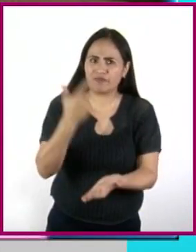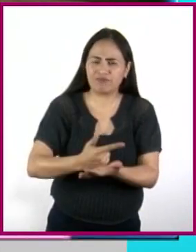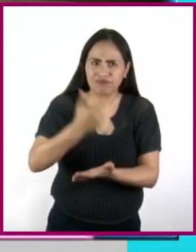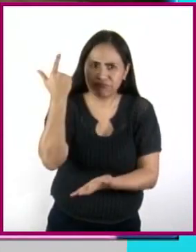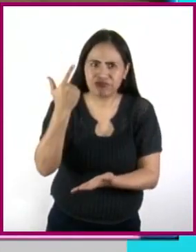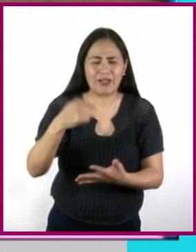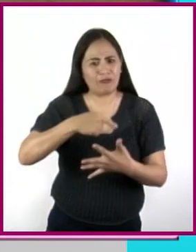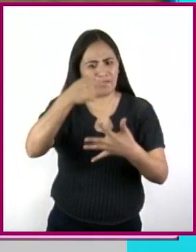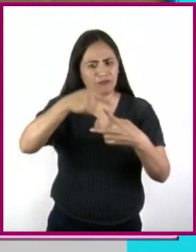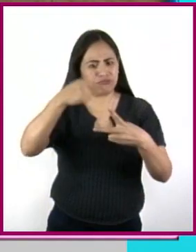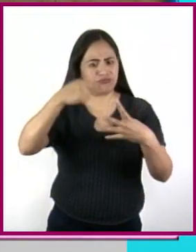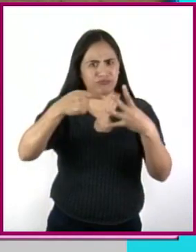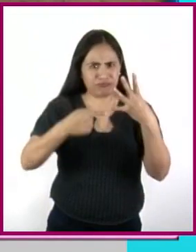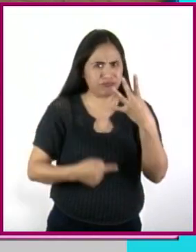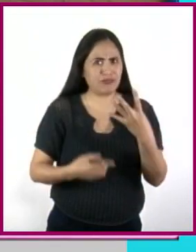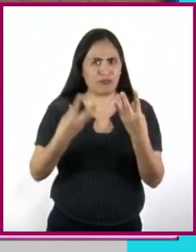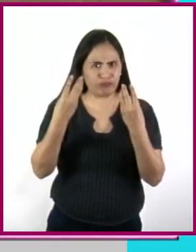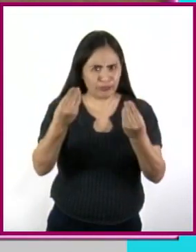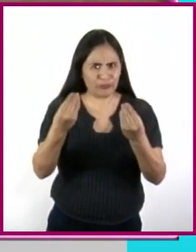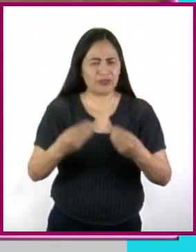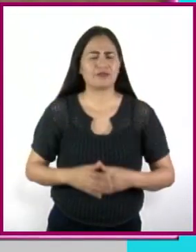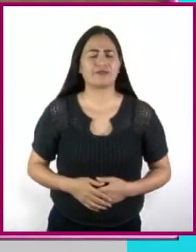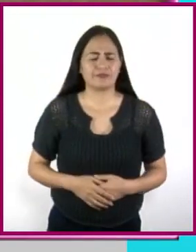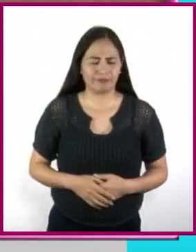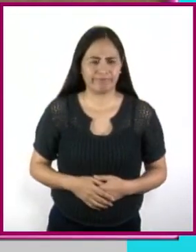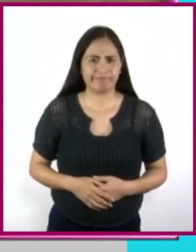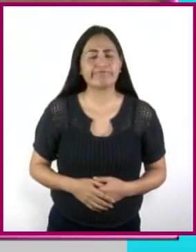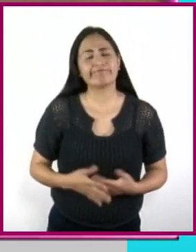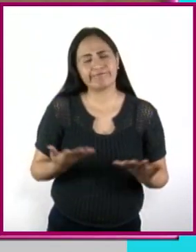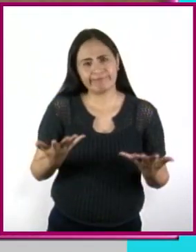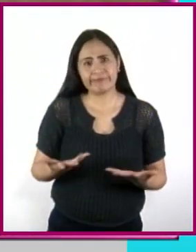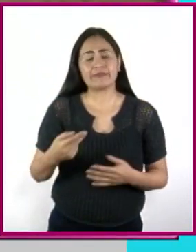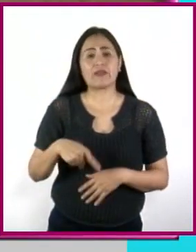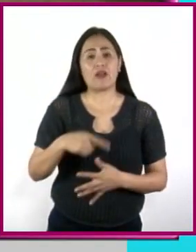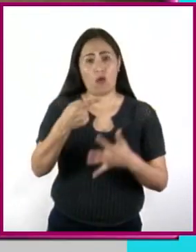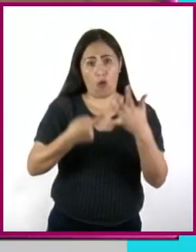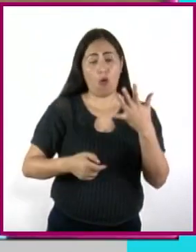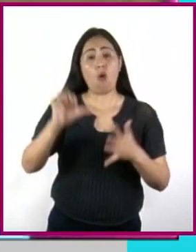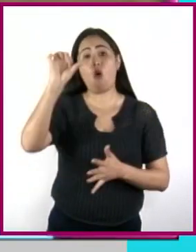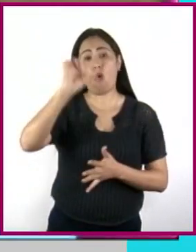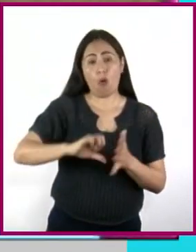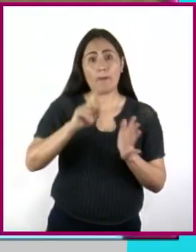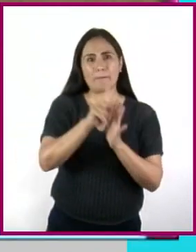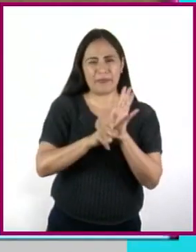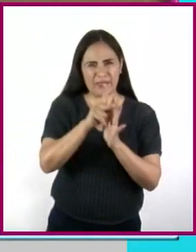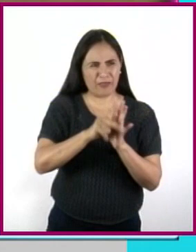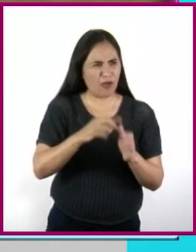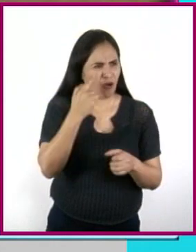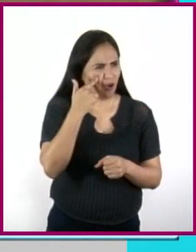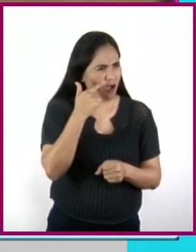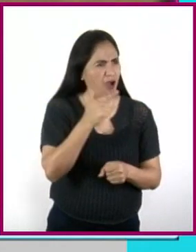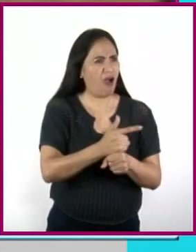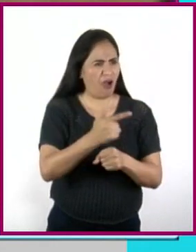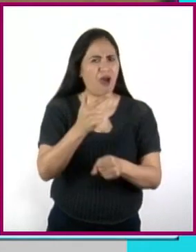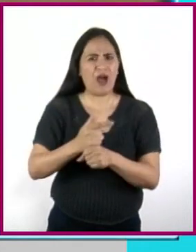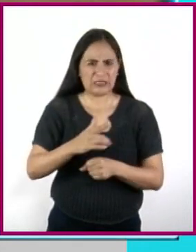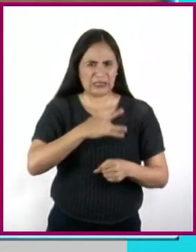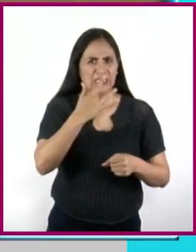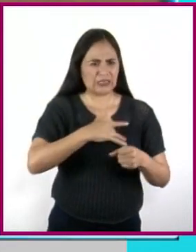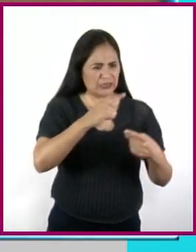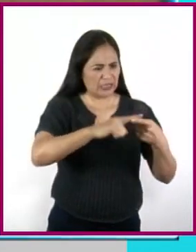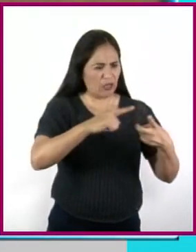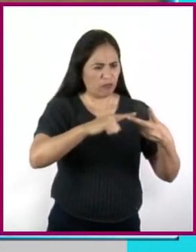Zika, chikungunya y dengue, entre otras. Lo bueno es que esta cápsula nos enseñó cómo reconocer los síntomas de cada